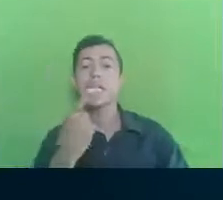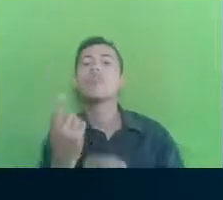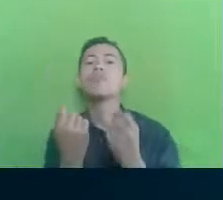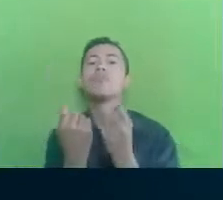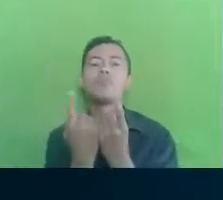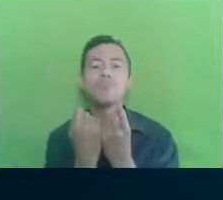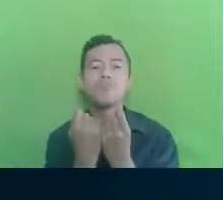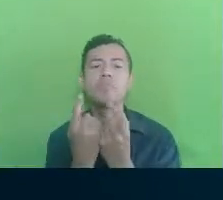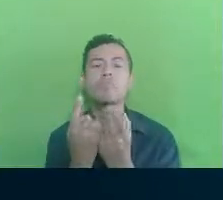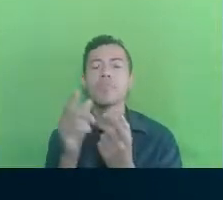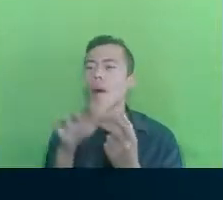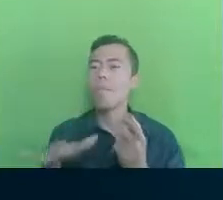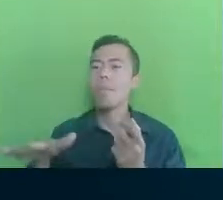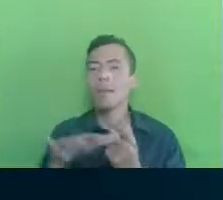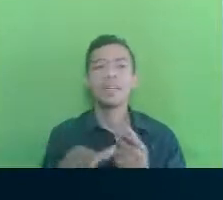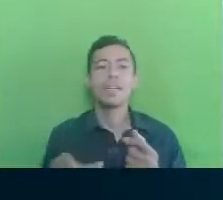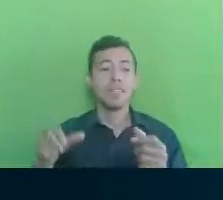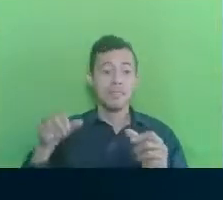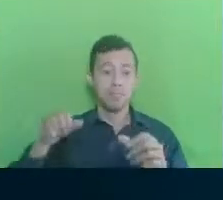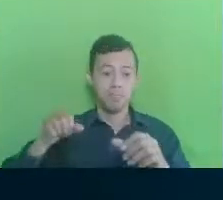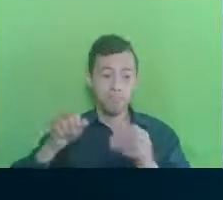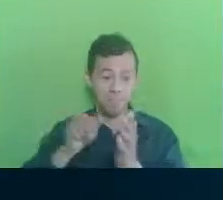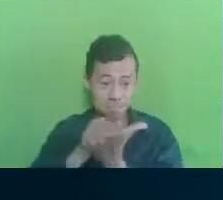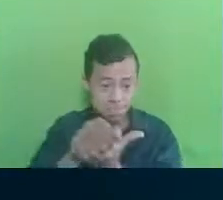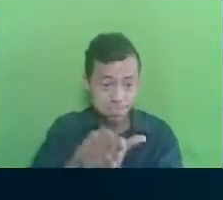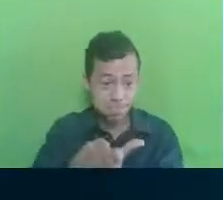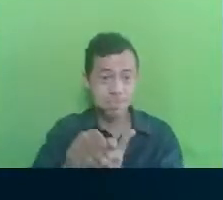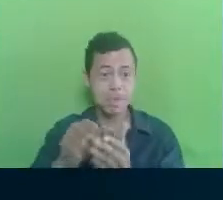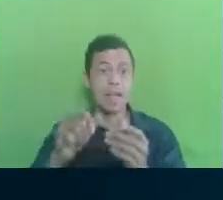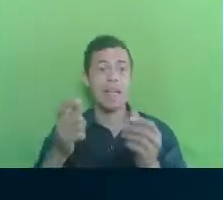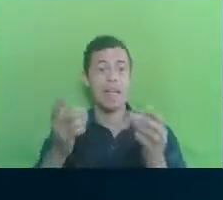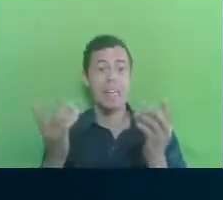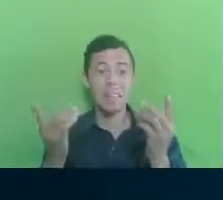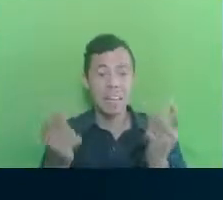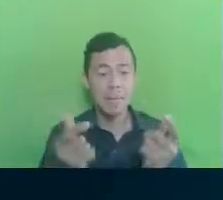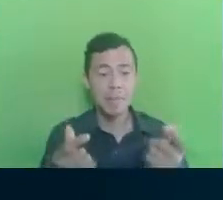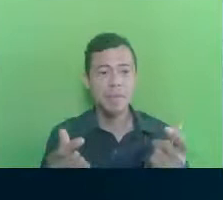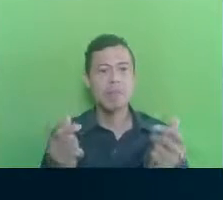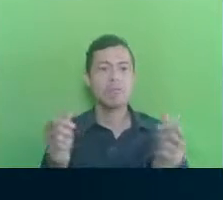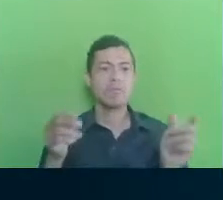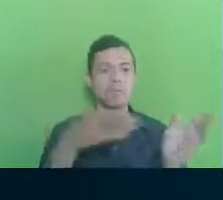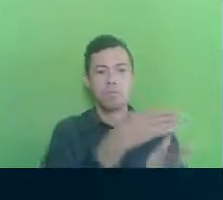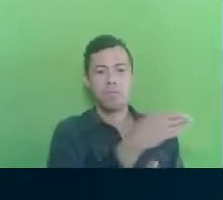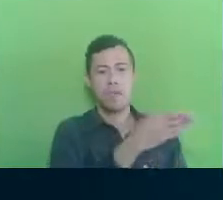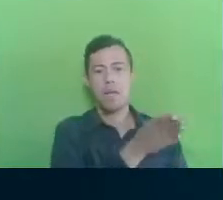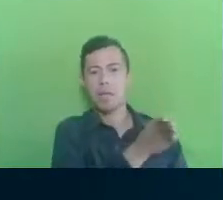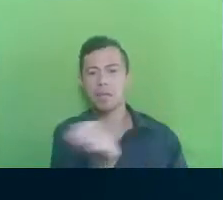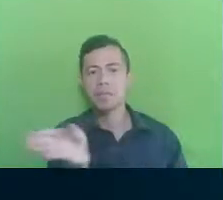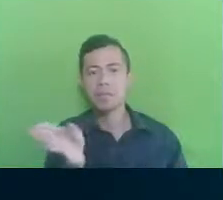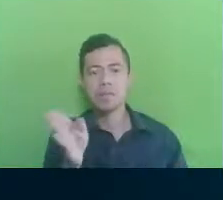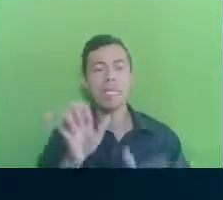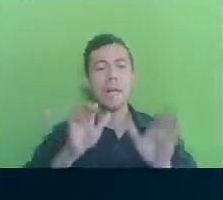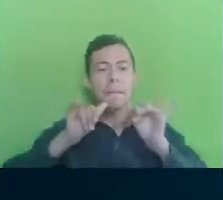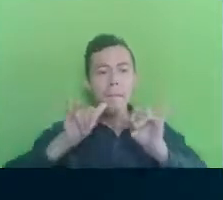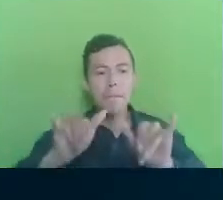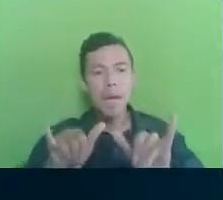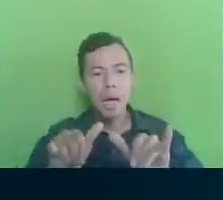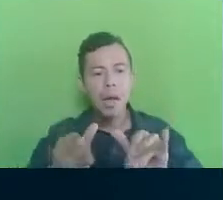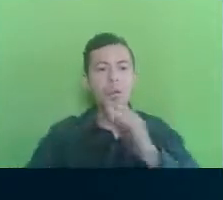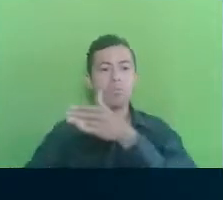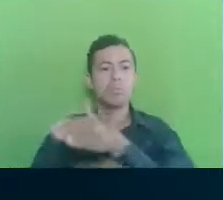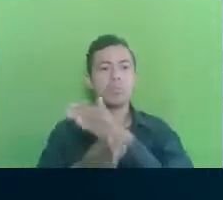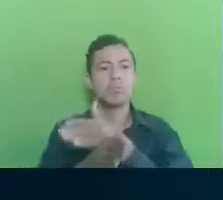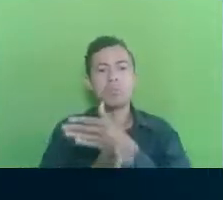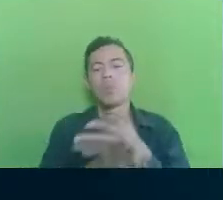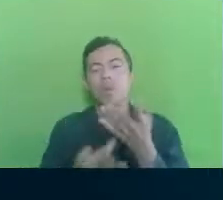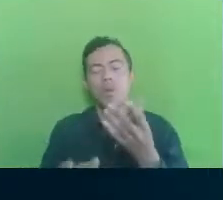entendiendo de su entorno, si aceleran, si frenan, si voltean a la derecha, a la izquierda, si deben parar o deben continuar. Todas estas decisiones son